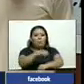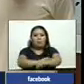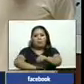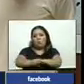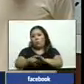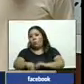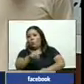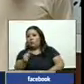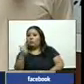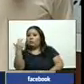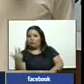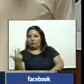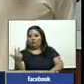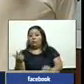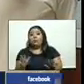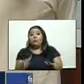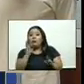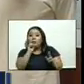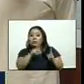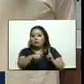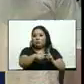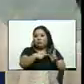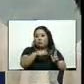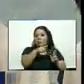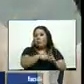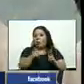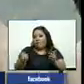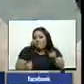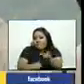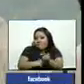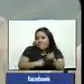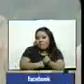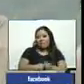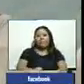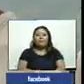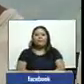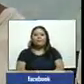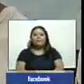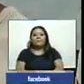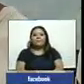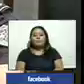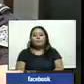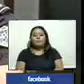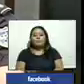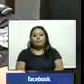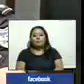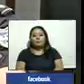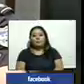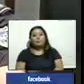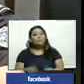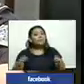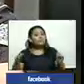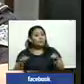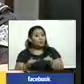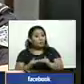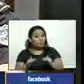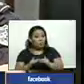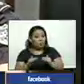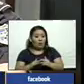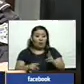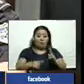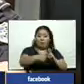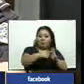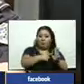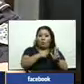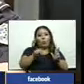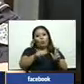tres personas más, quienes según investigaciones eran sus colaboradores. Pues también fueron detenidos las personas